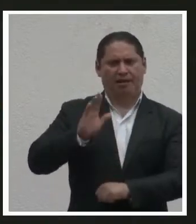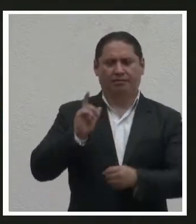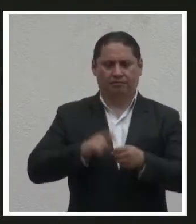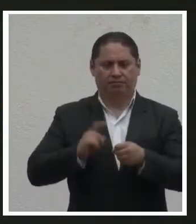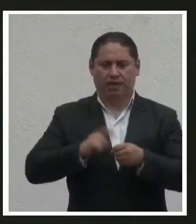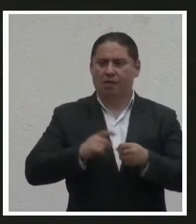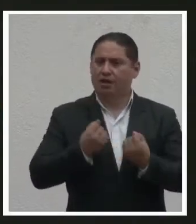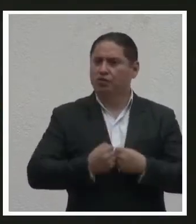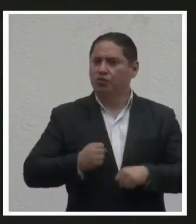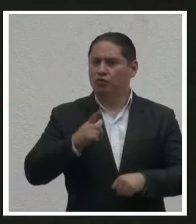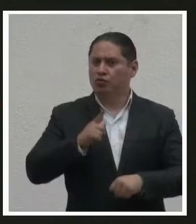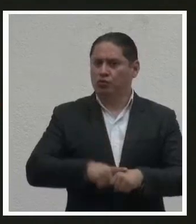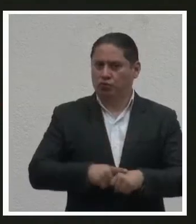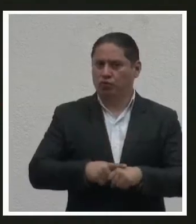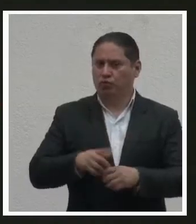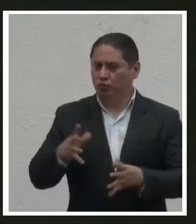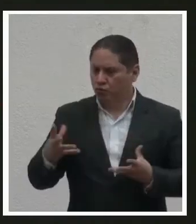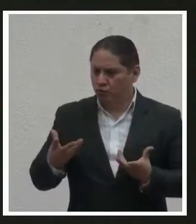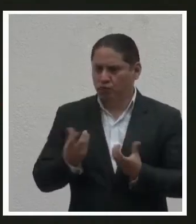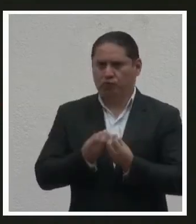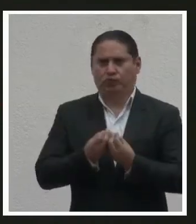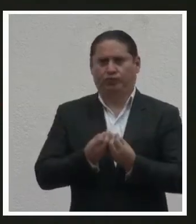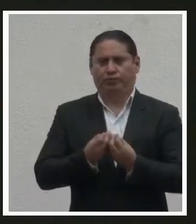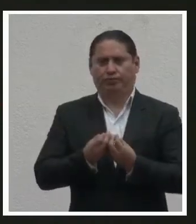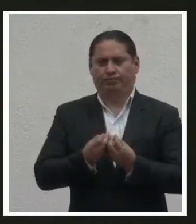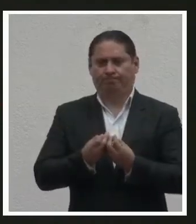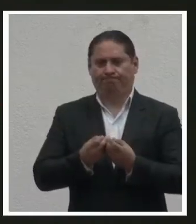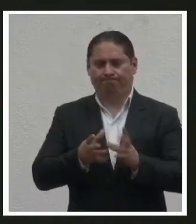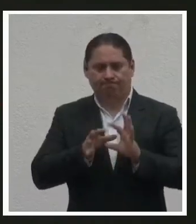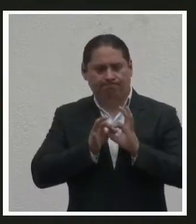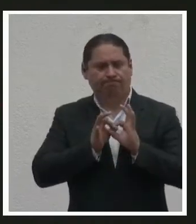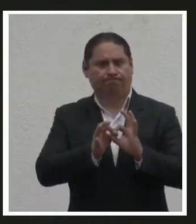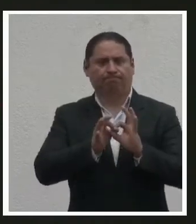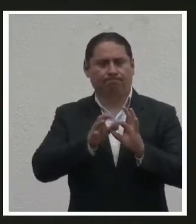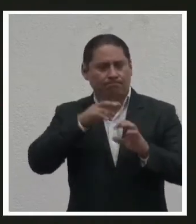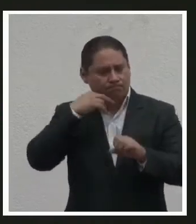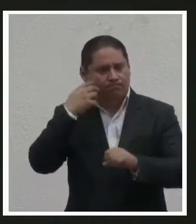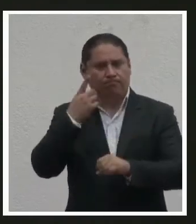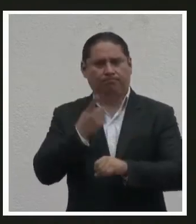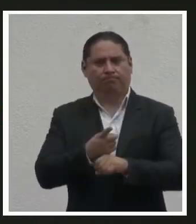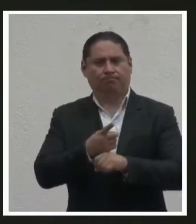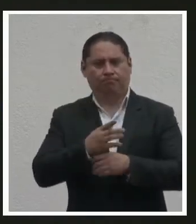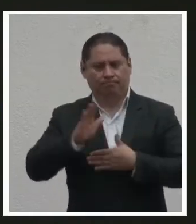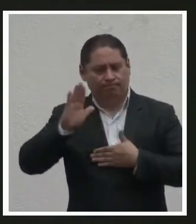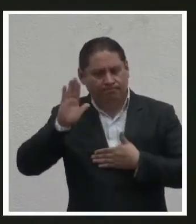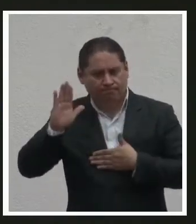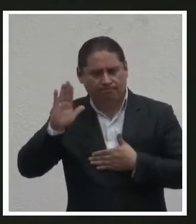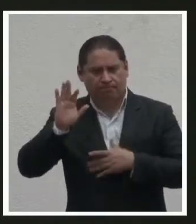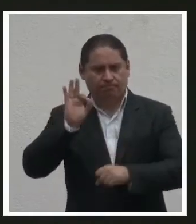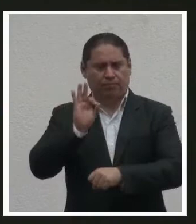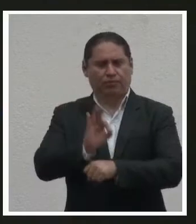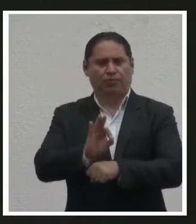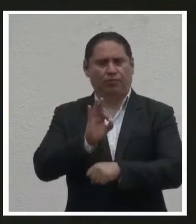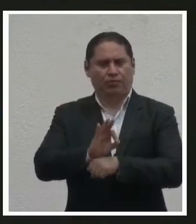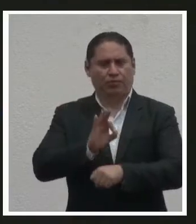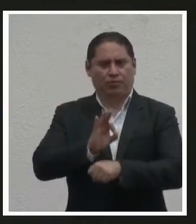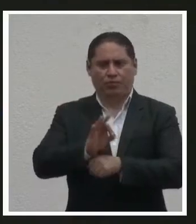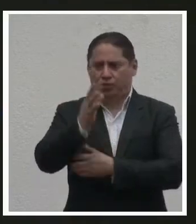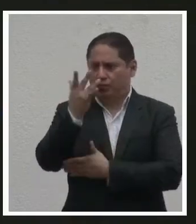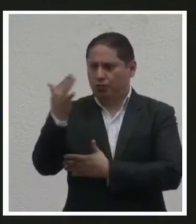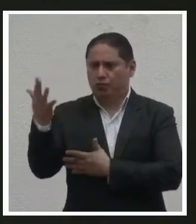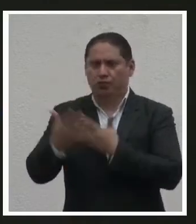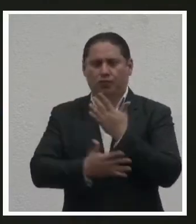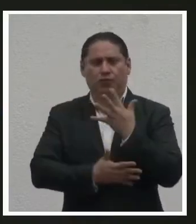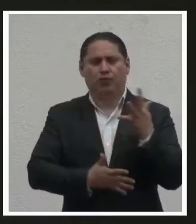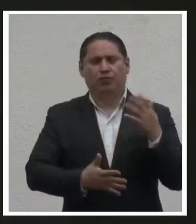social, a que nos sumemos con voluntad y compromiso a la causa de la protección del medio ambiente.